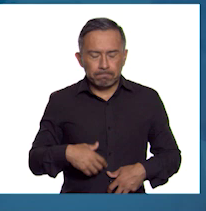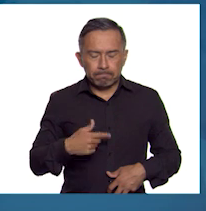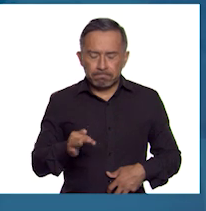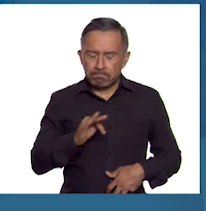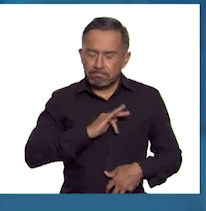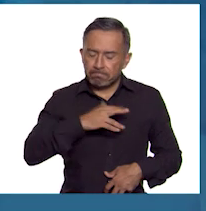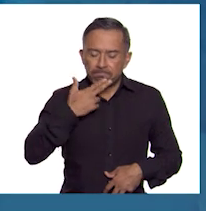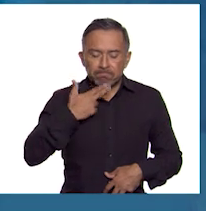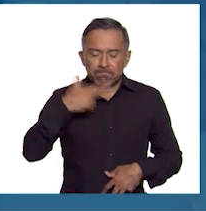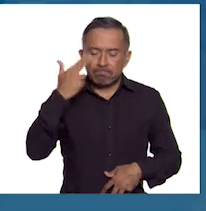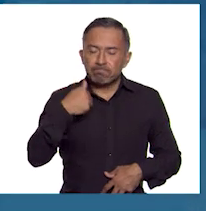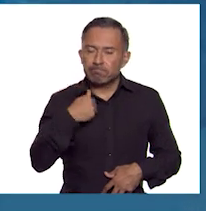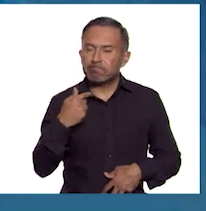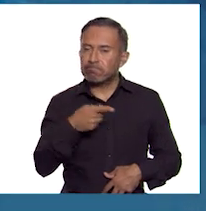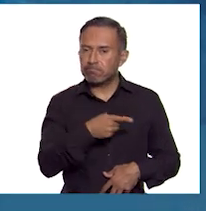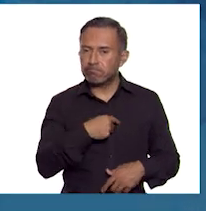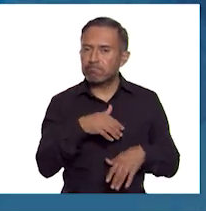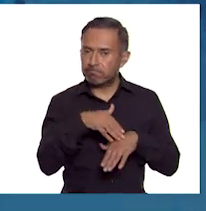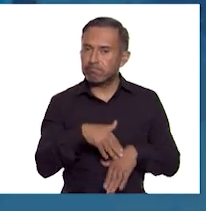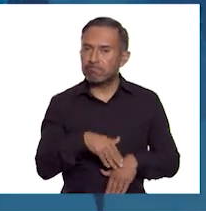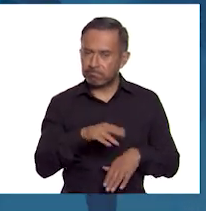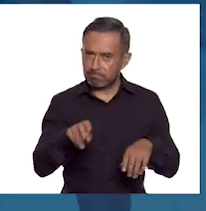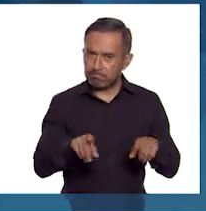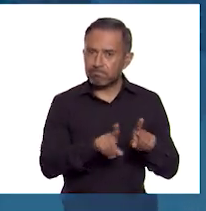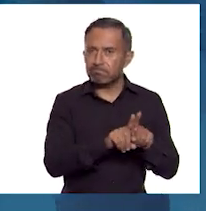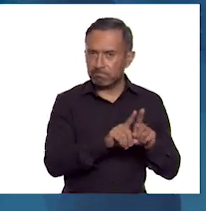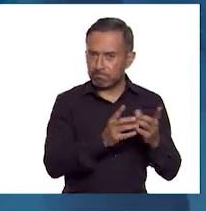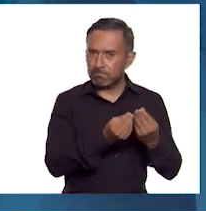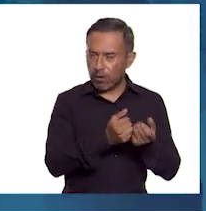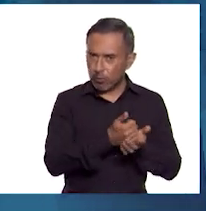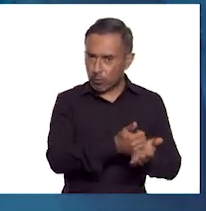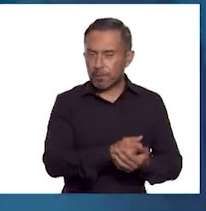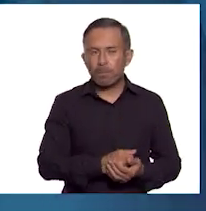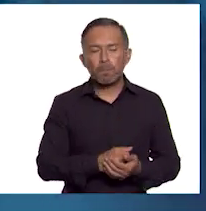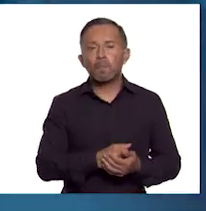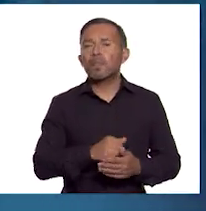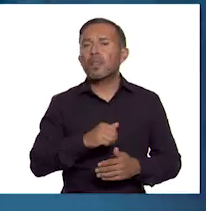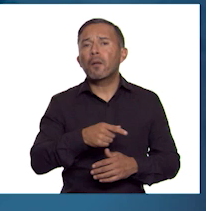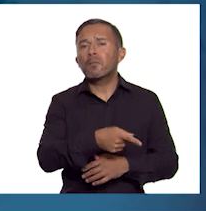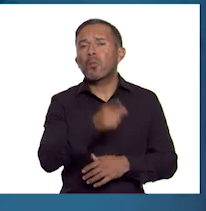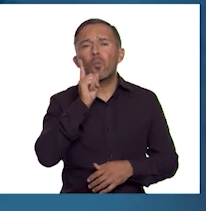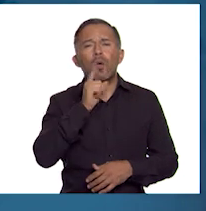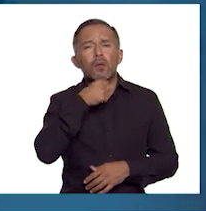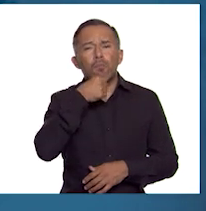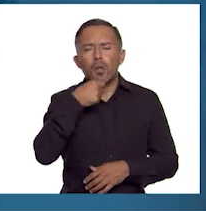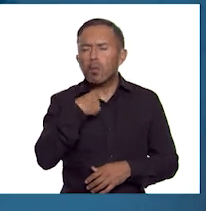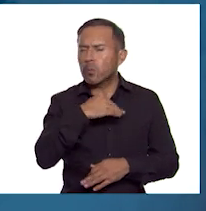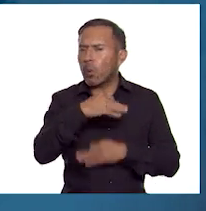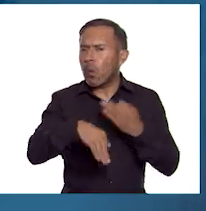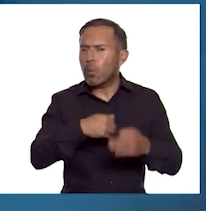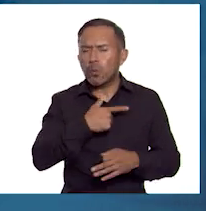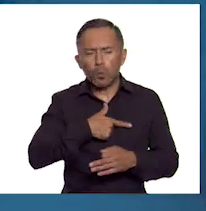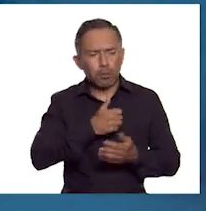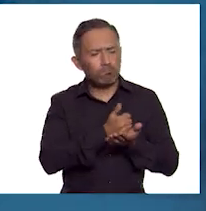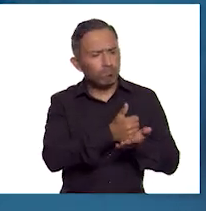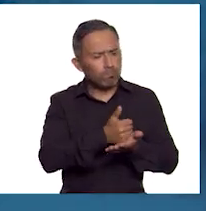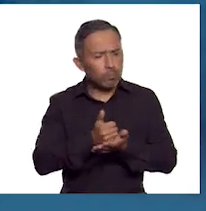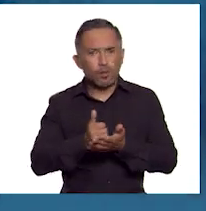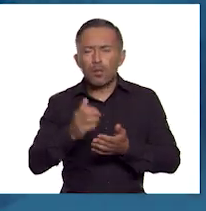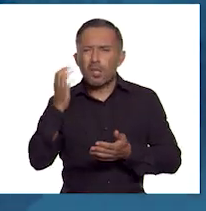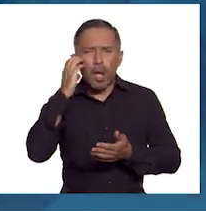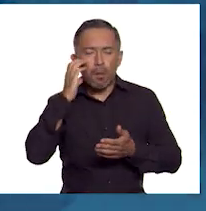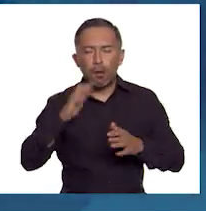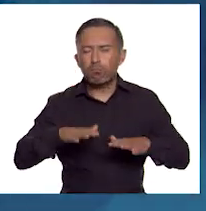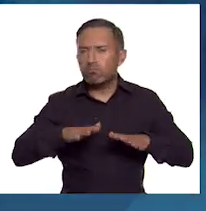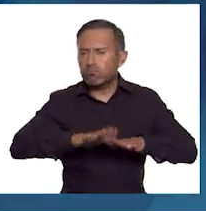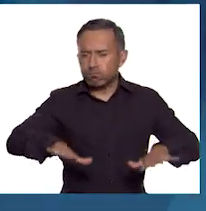accedió a quedarse a su servicio. Cuidaba de todo a pleno gusto de la anciana y le mullía la cama tan fuertemente que